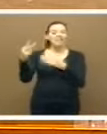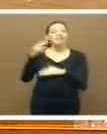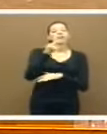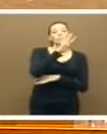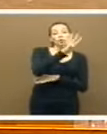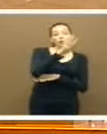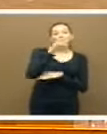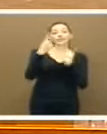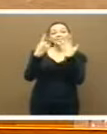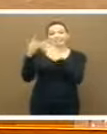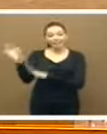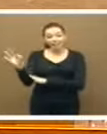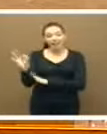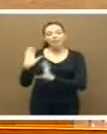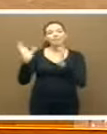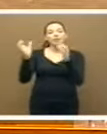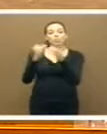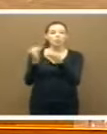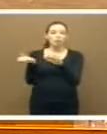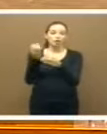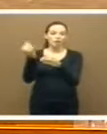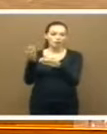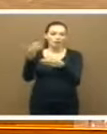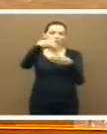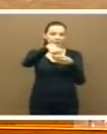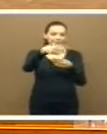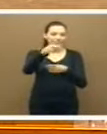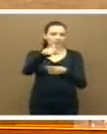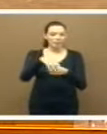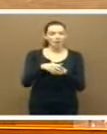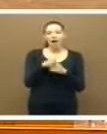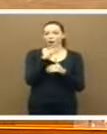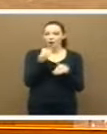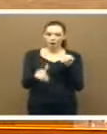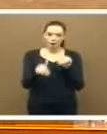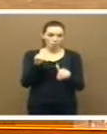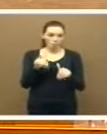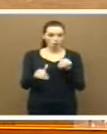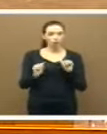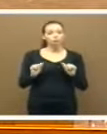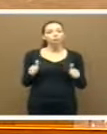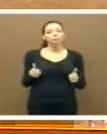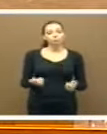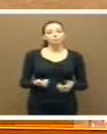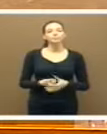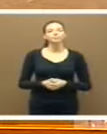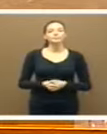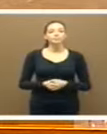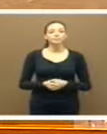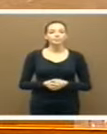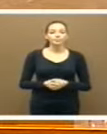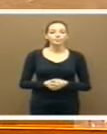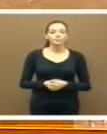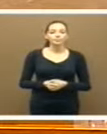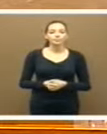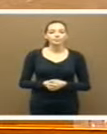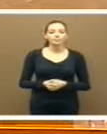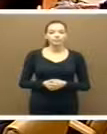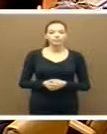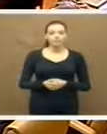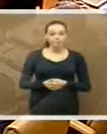460 del Grupo Parlamentario Socialista. Entramos a votar la transacción. Entramos en votación.